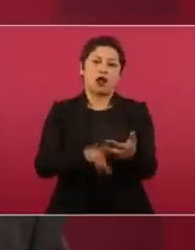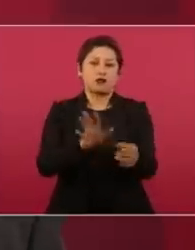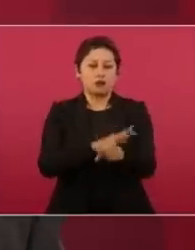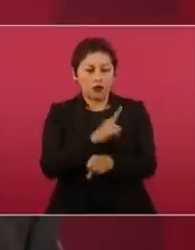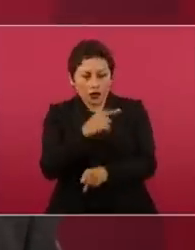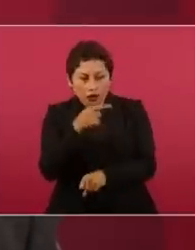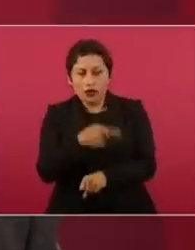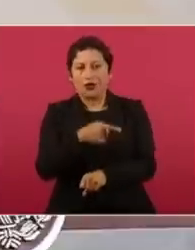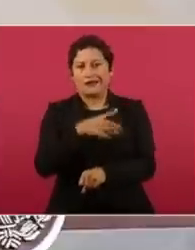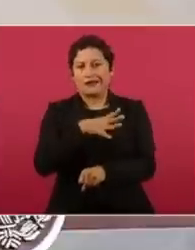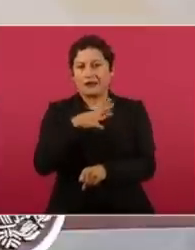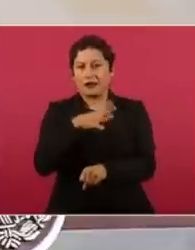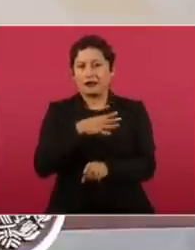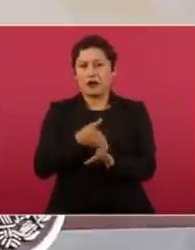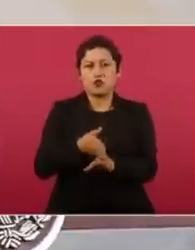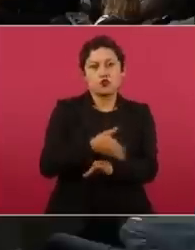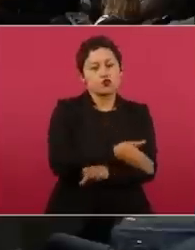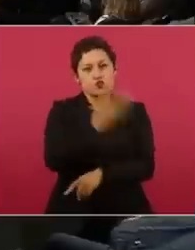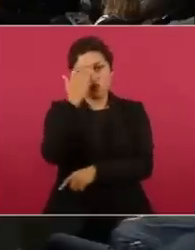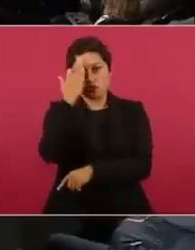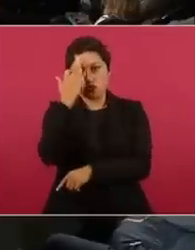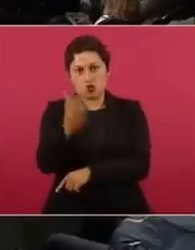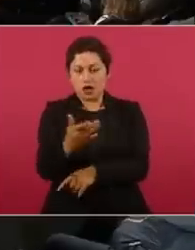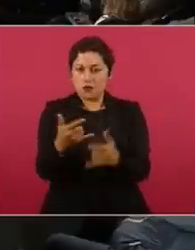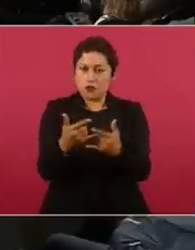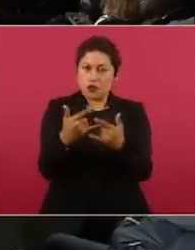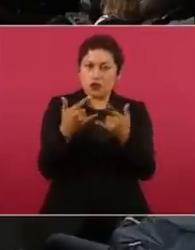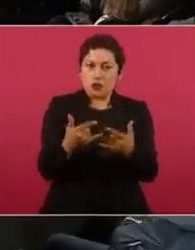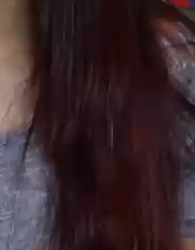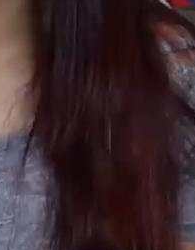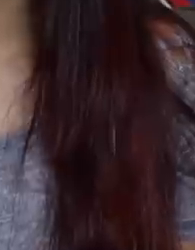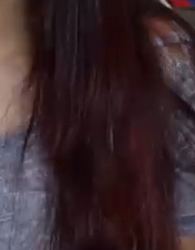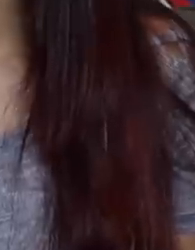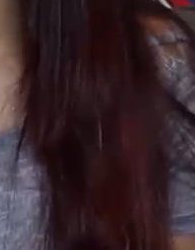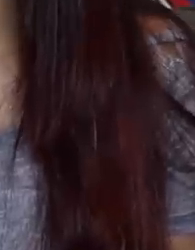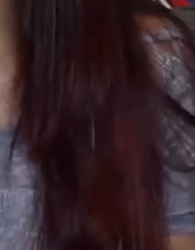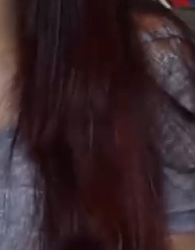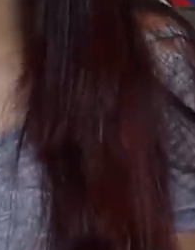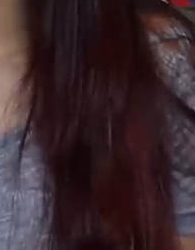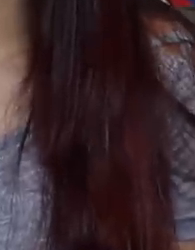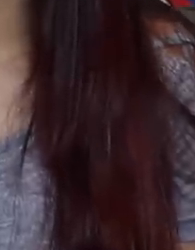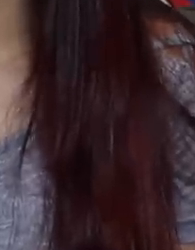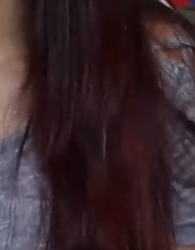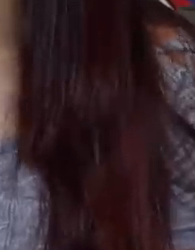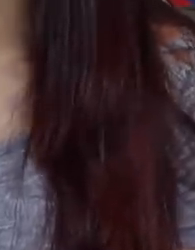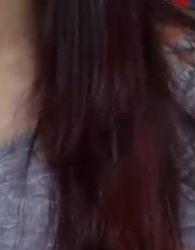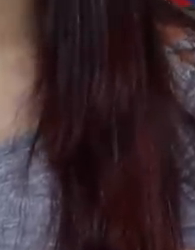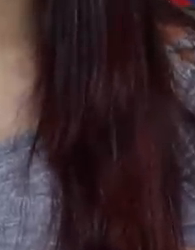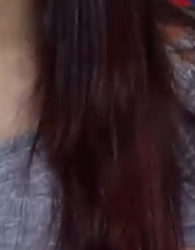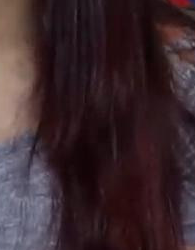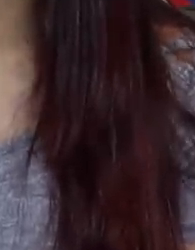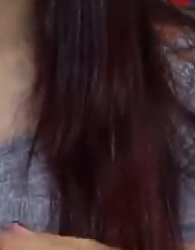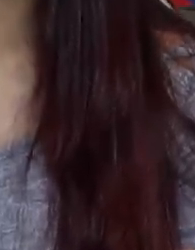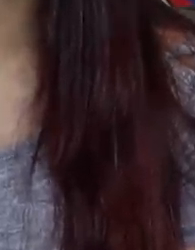y arqueológico. Es cuanto, presidente. Gracias. Como pudimos ver por medio de la información en